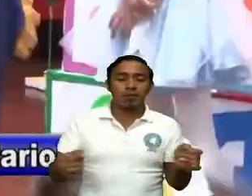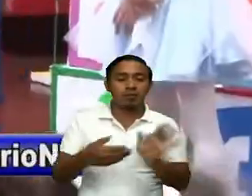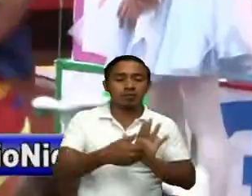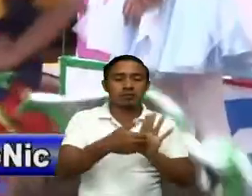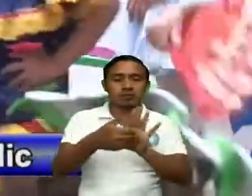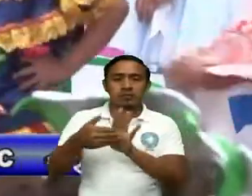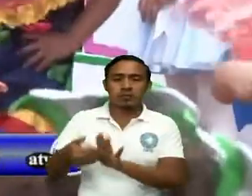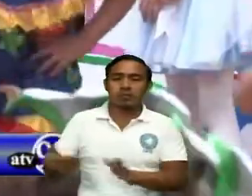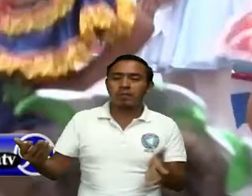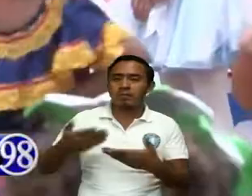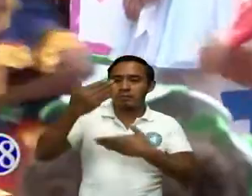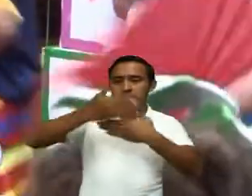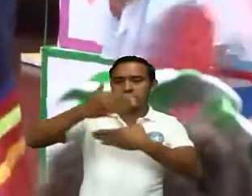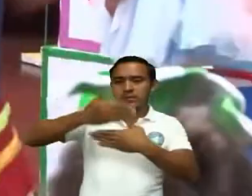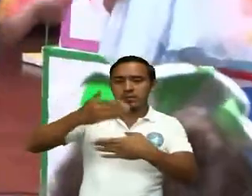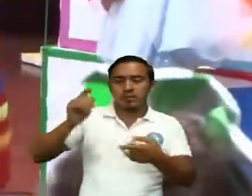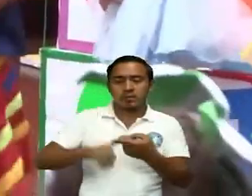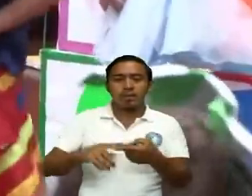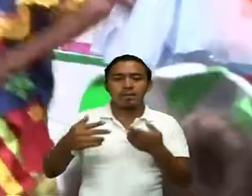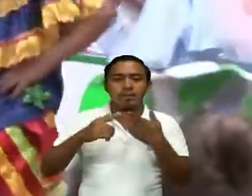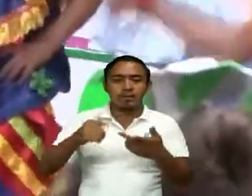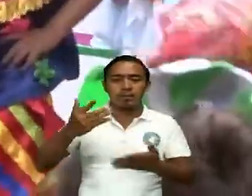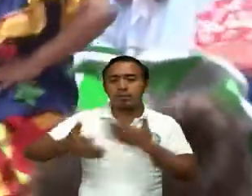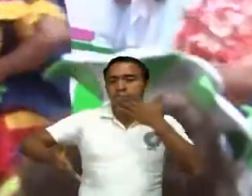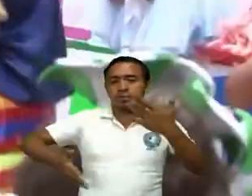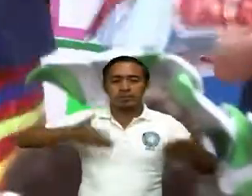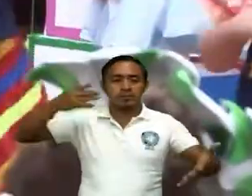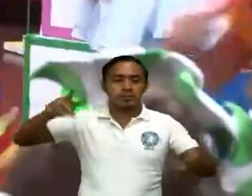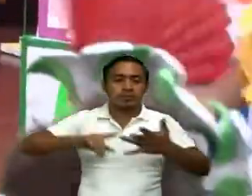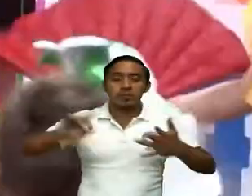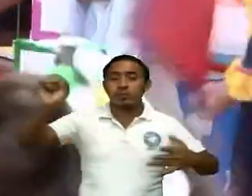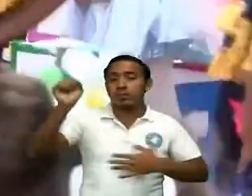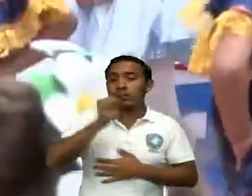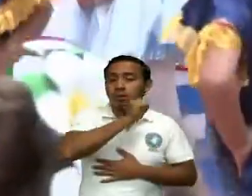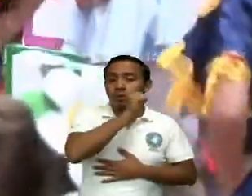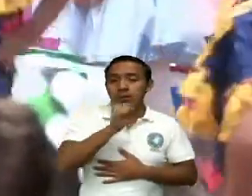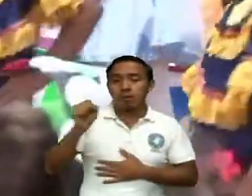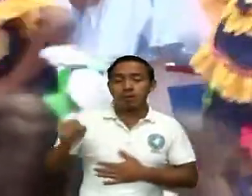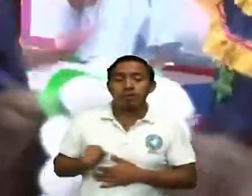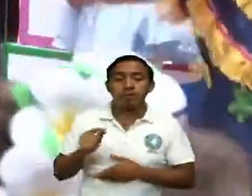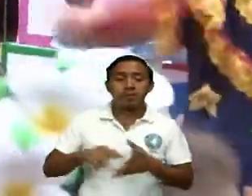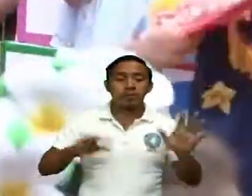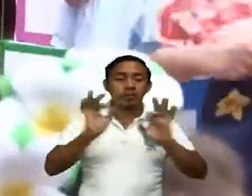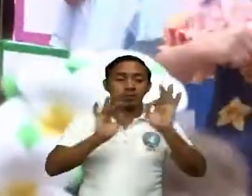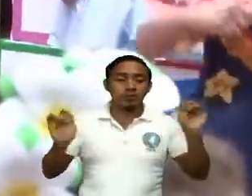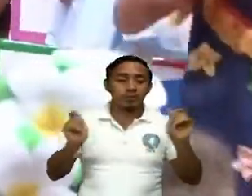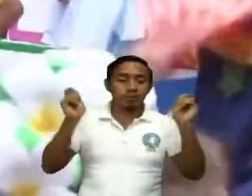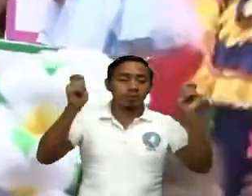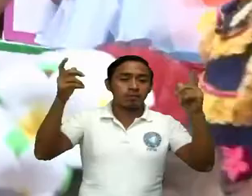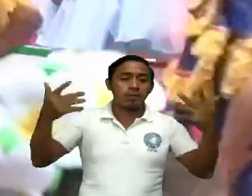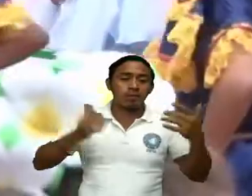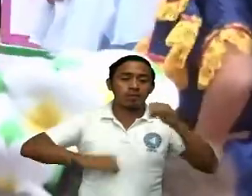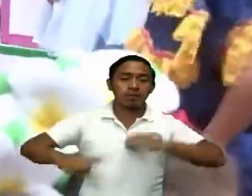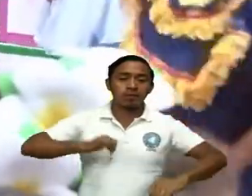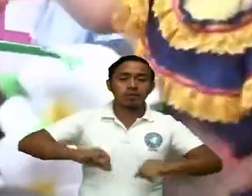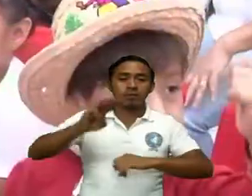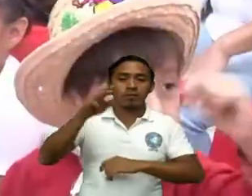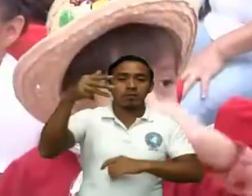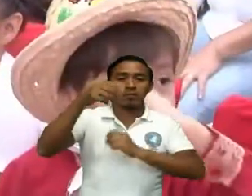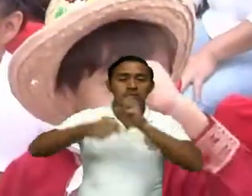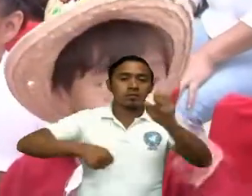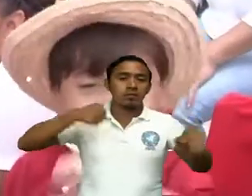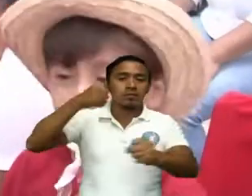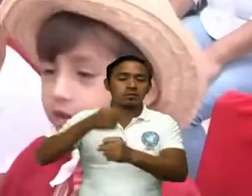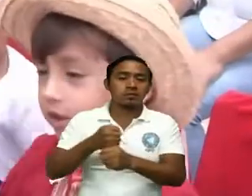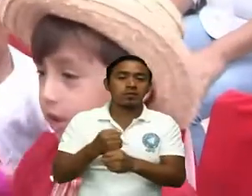la dramatización, la poesía, el canto y el baile en un festival artístico en saludo al 39 aniversario